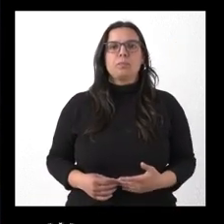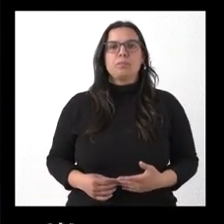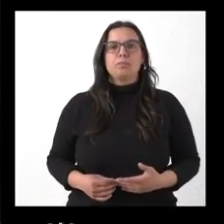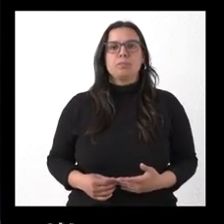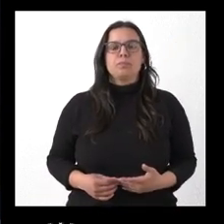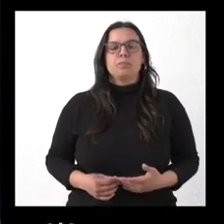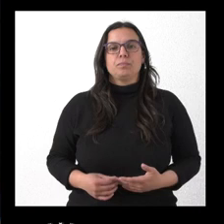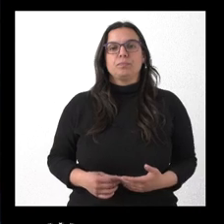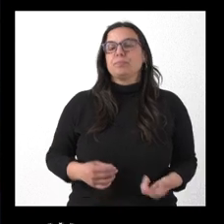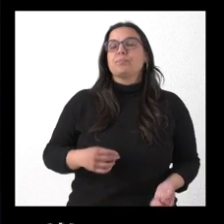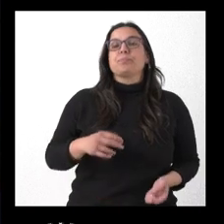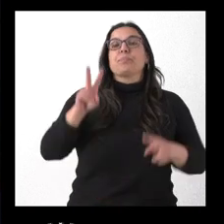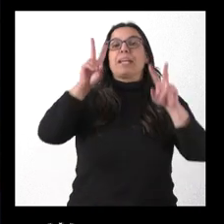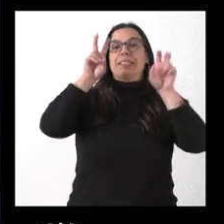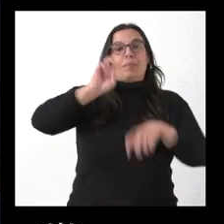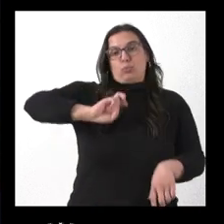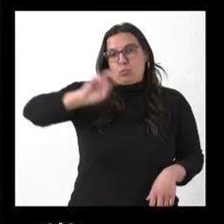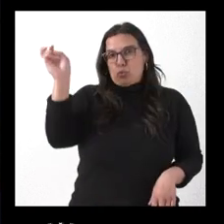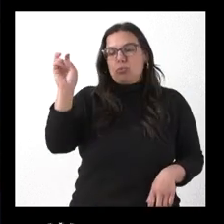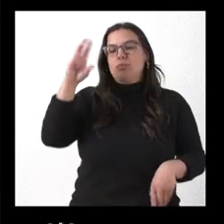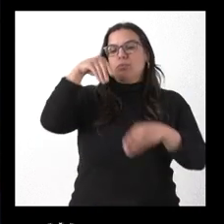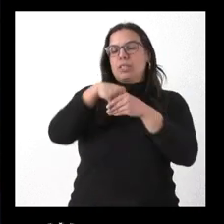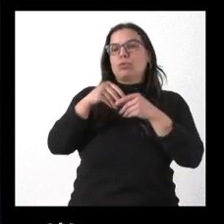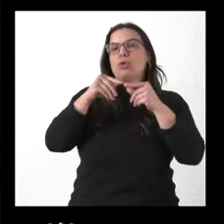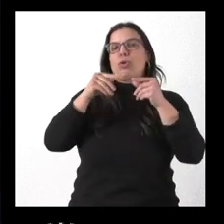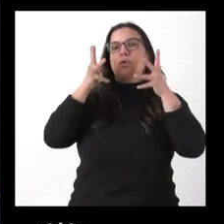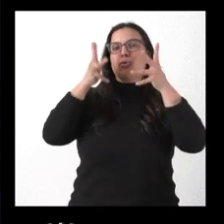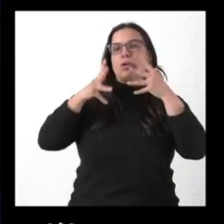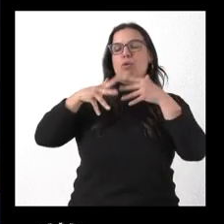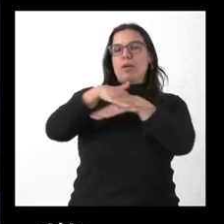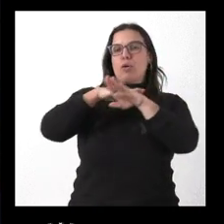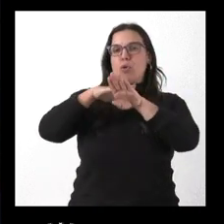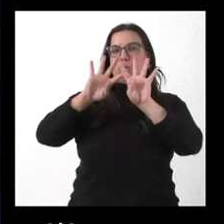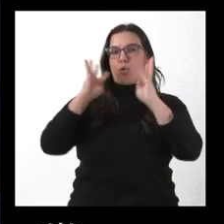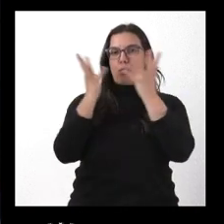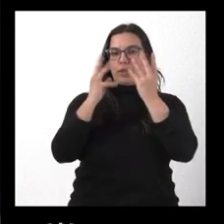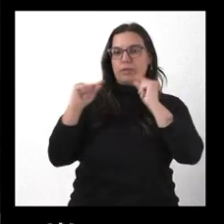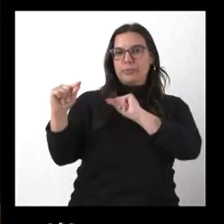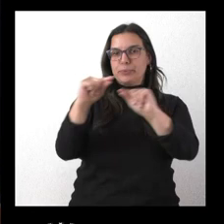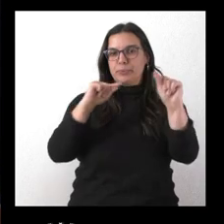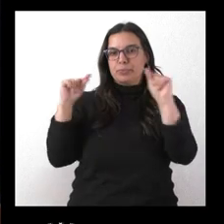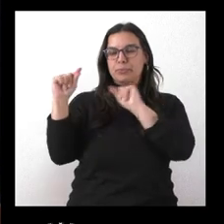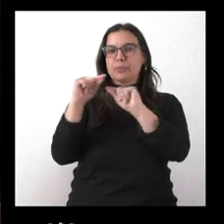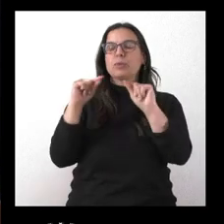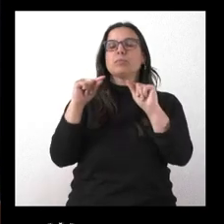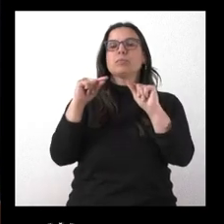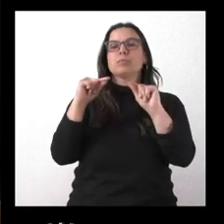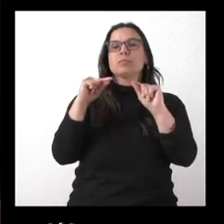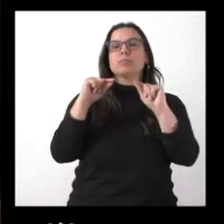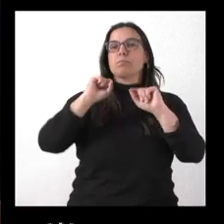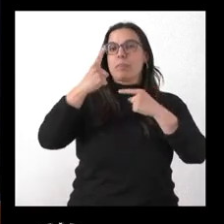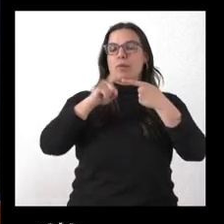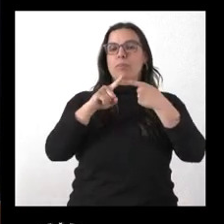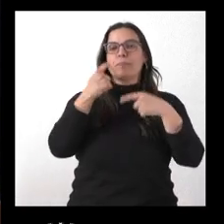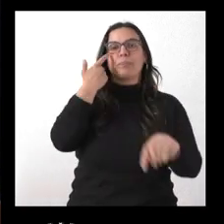a otros asuntos del Consejo de gobierno al margen de los que he señalado y que ellos relatarán En primer lugar